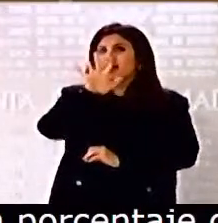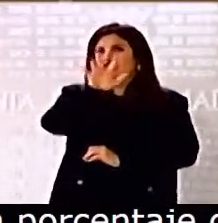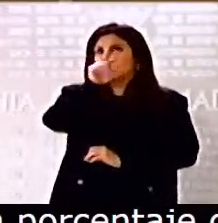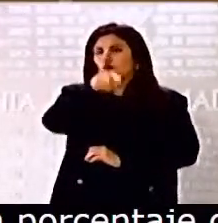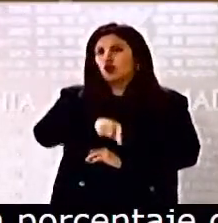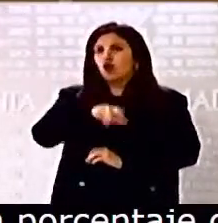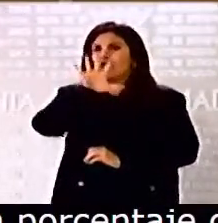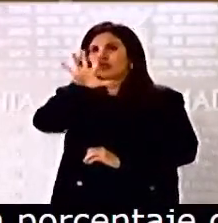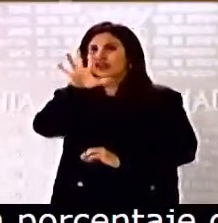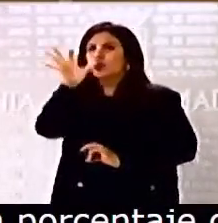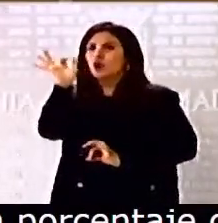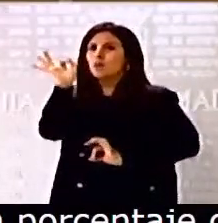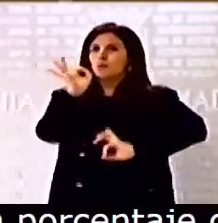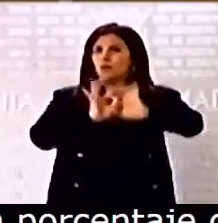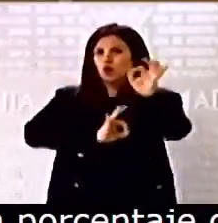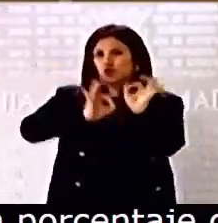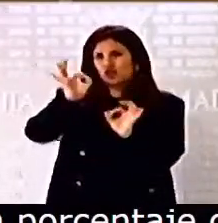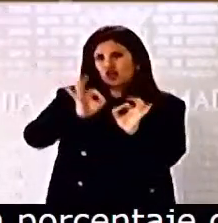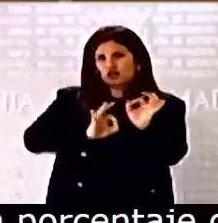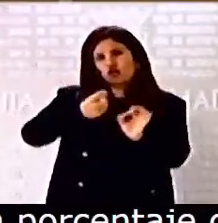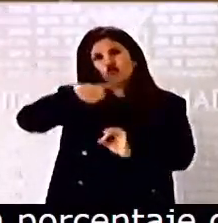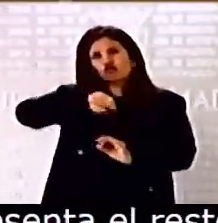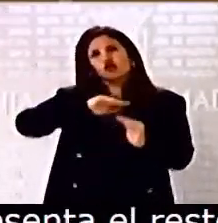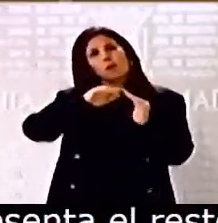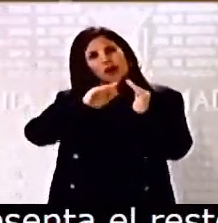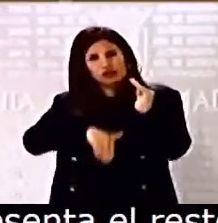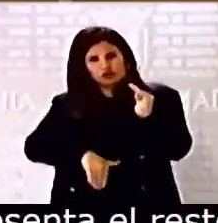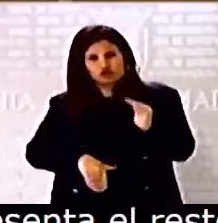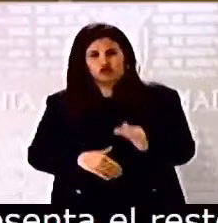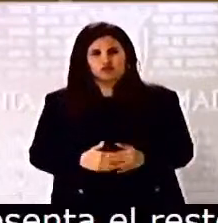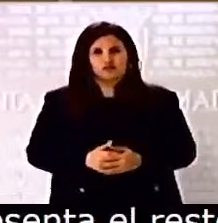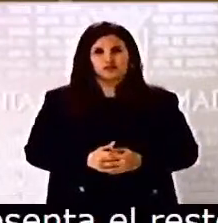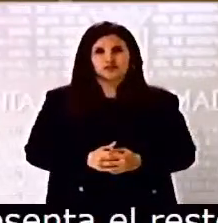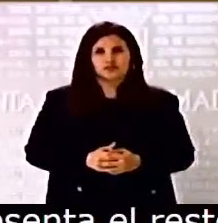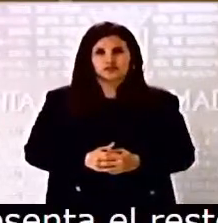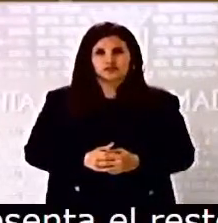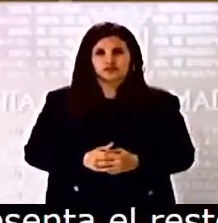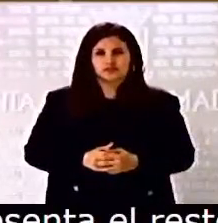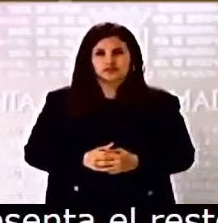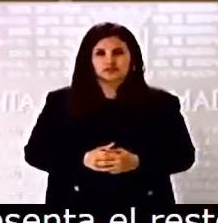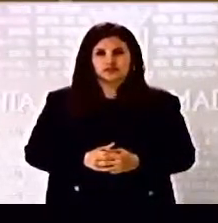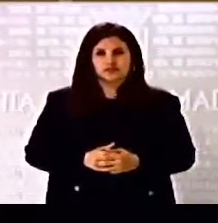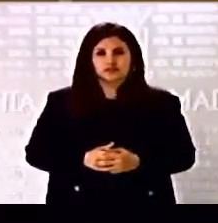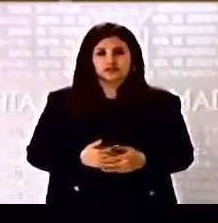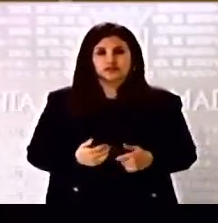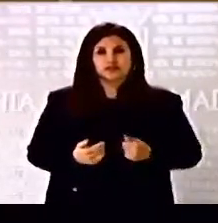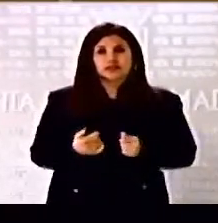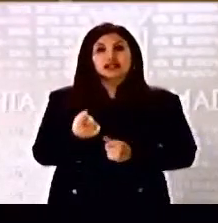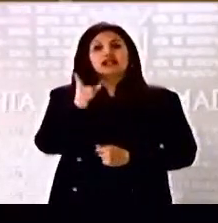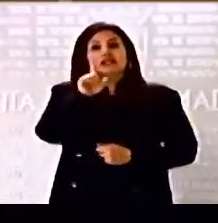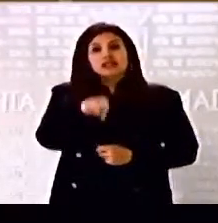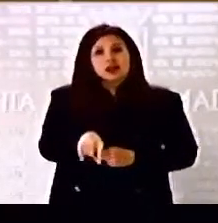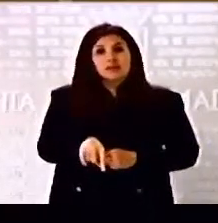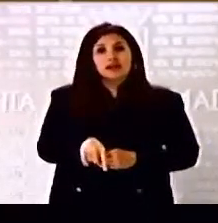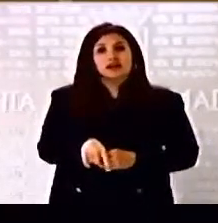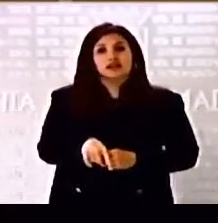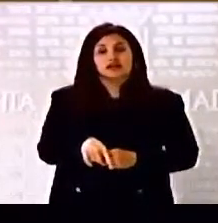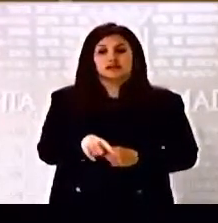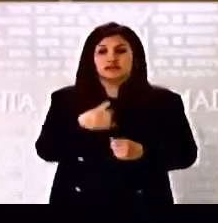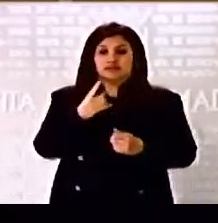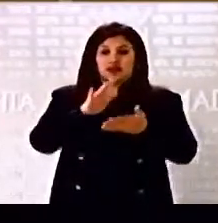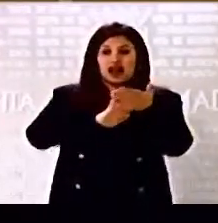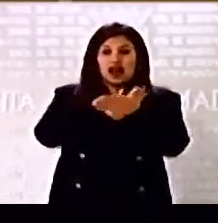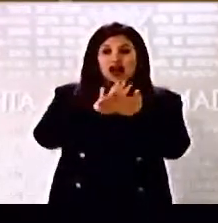5,5% que representa el resto del país. De la misma forma, si nos vamos al último día